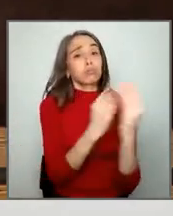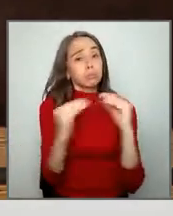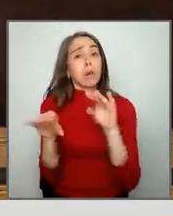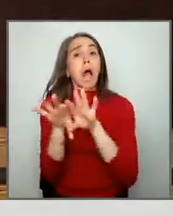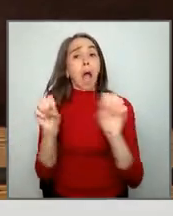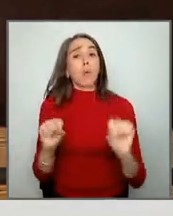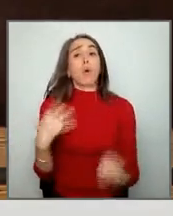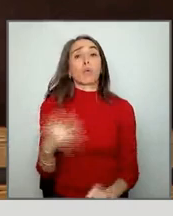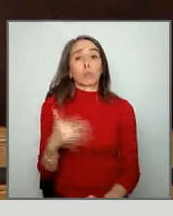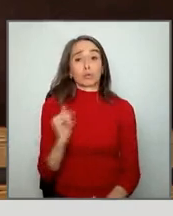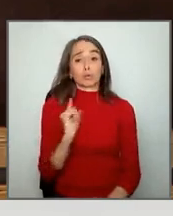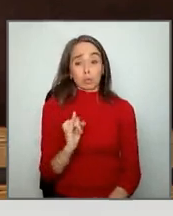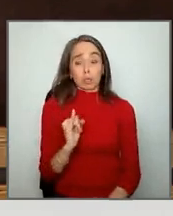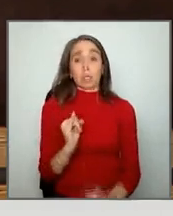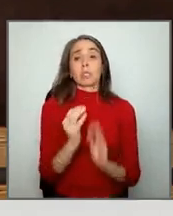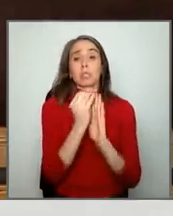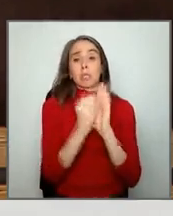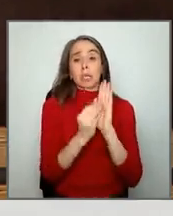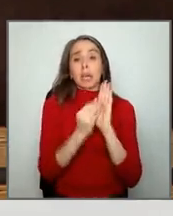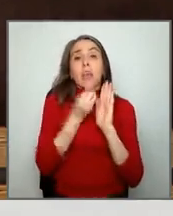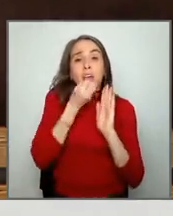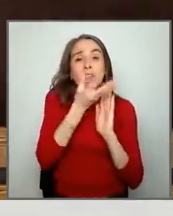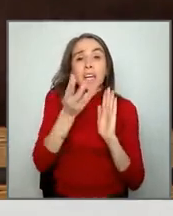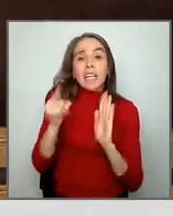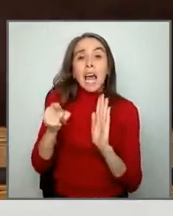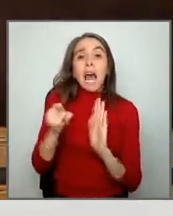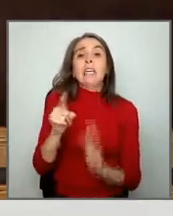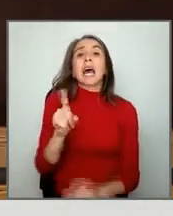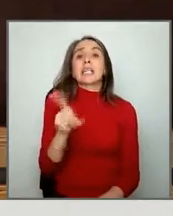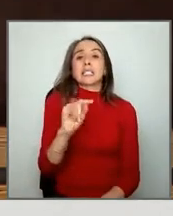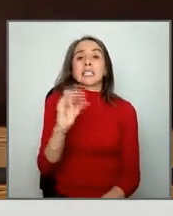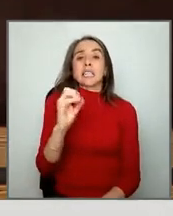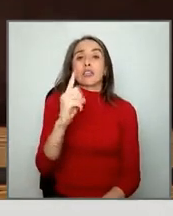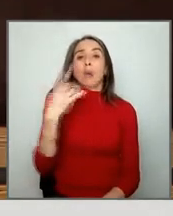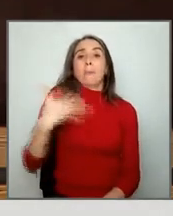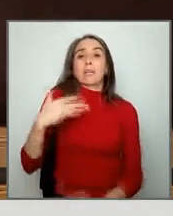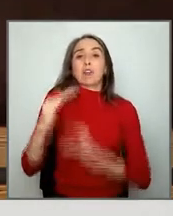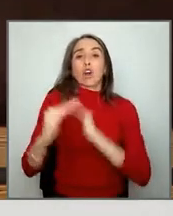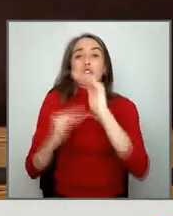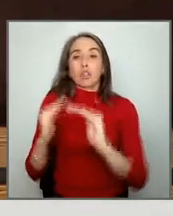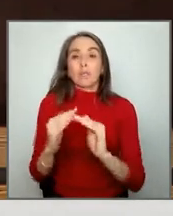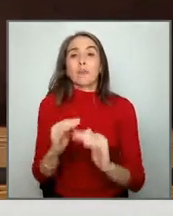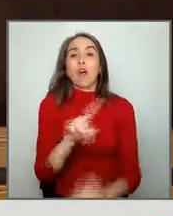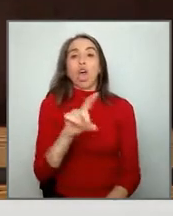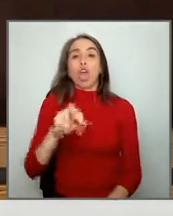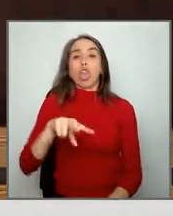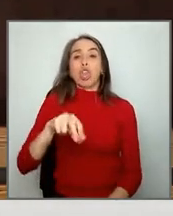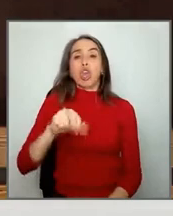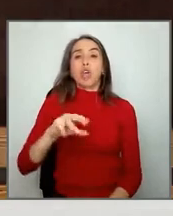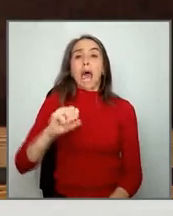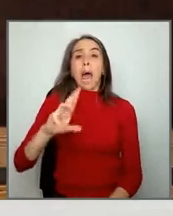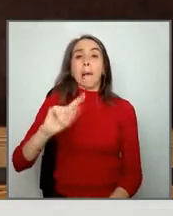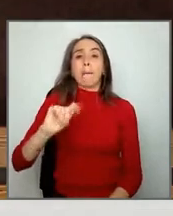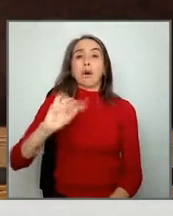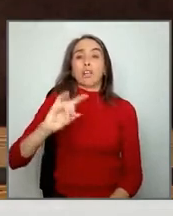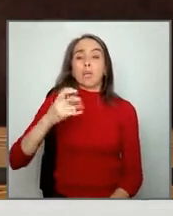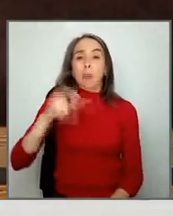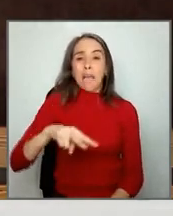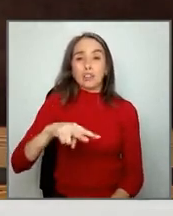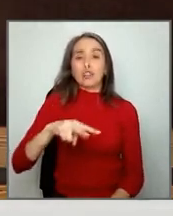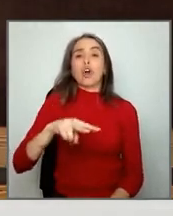son la declaración de sitios prioritarios para la conservación las zonas de amortiguación de las áreas protegidas la participación